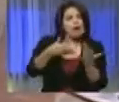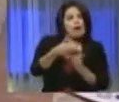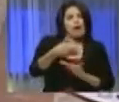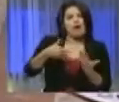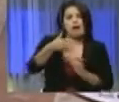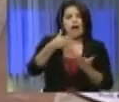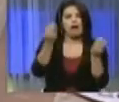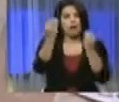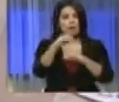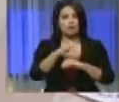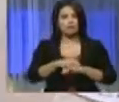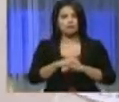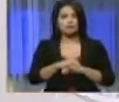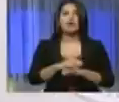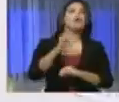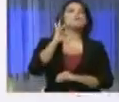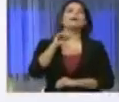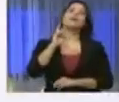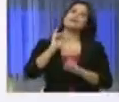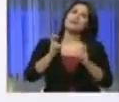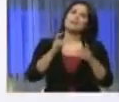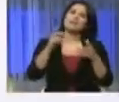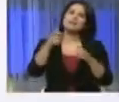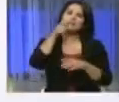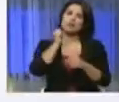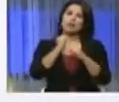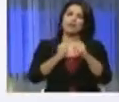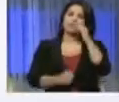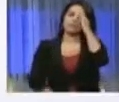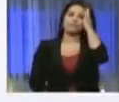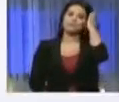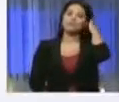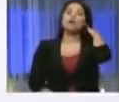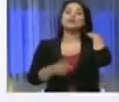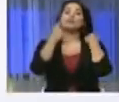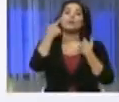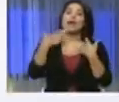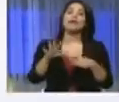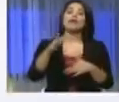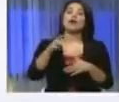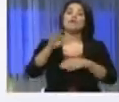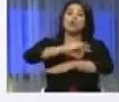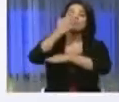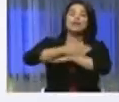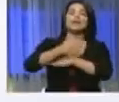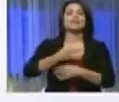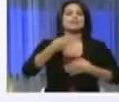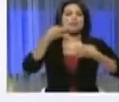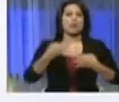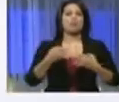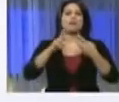todo lo que tiene que ver con la seguridad, una frontera segura de paz